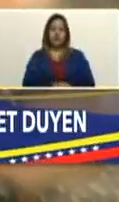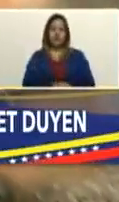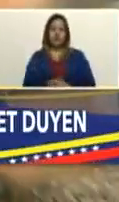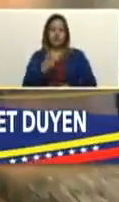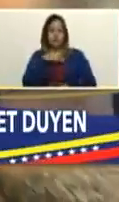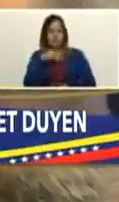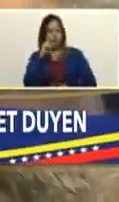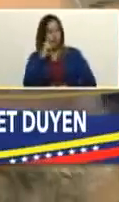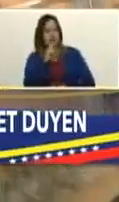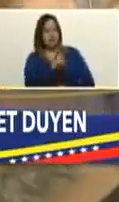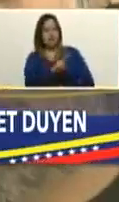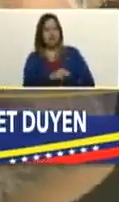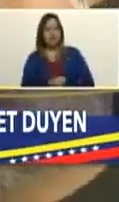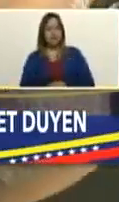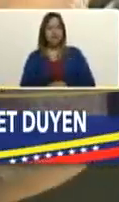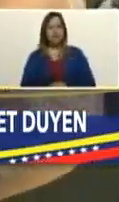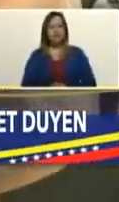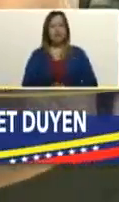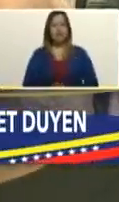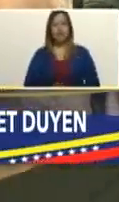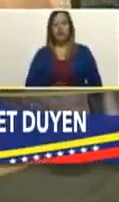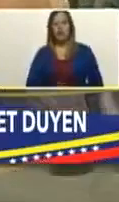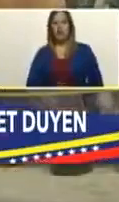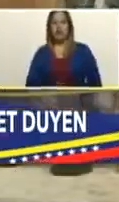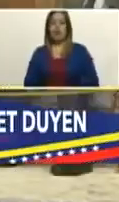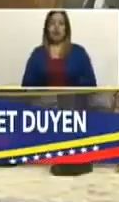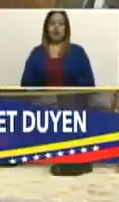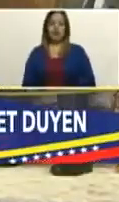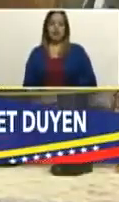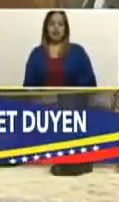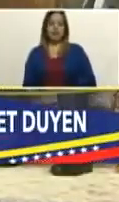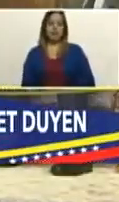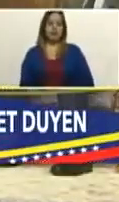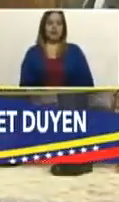observamos con gran interés